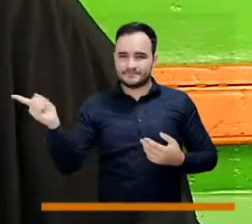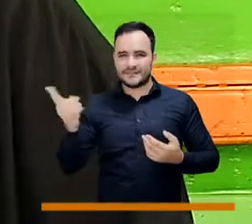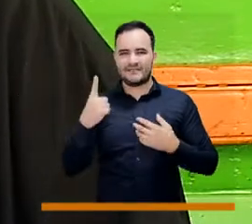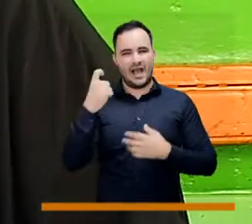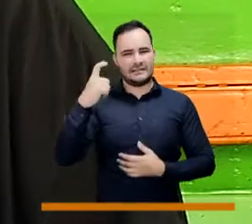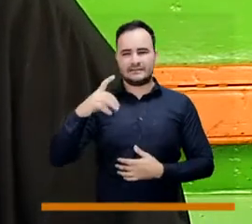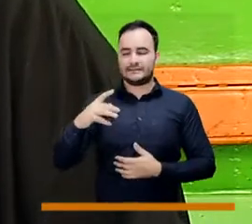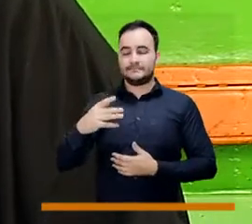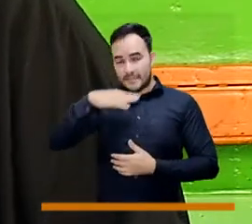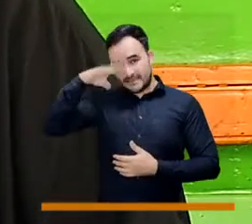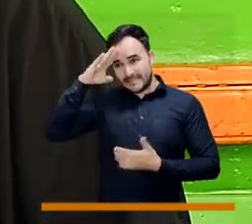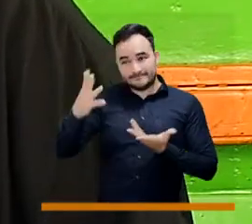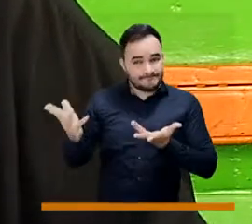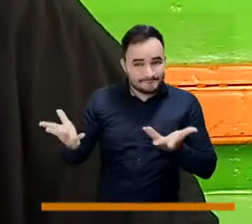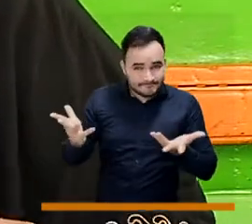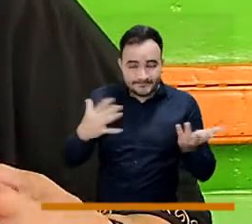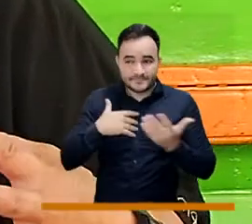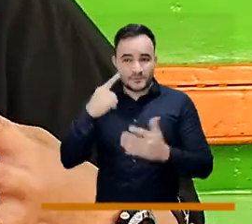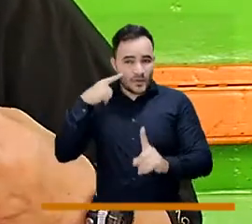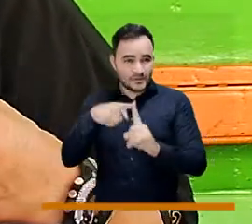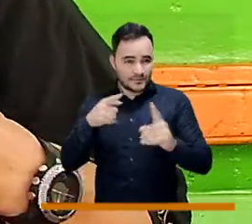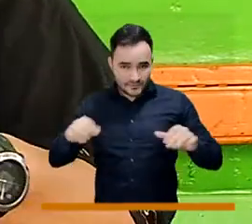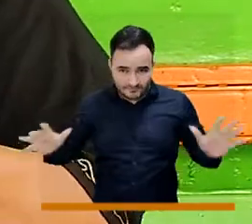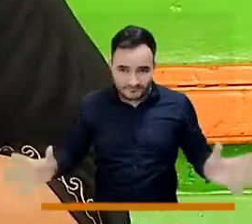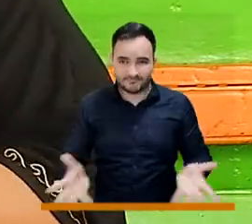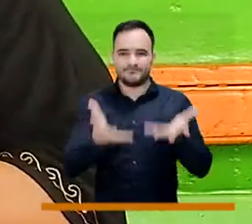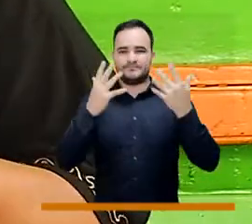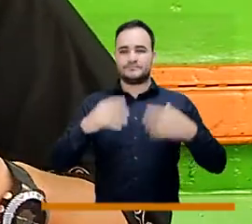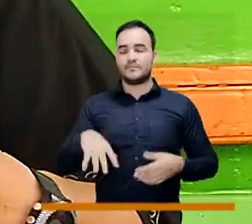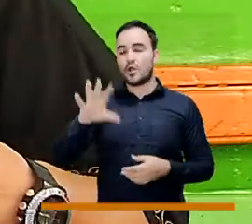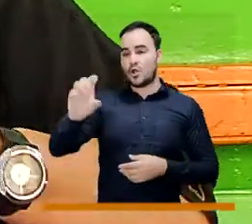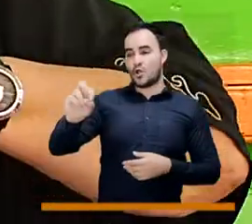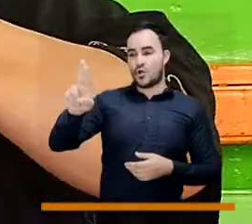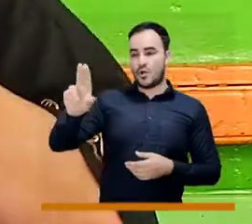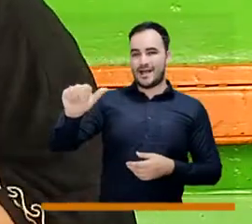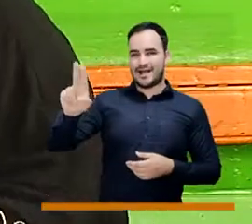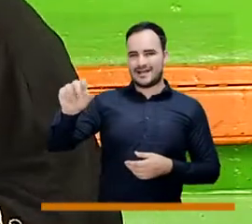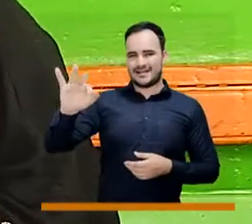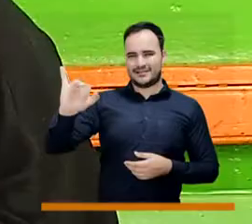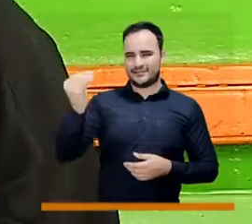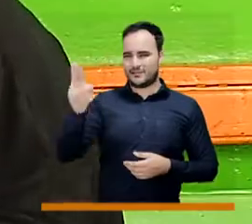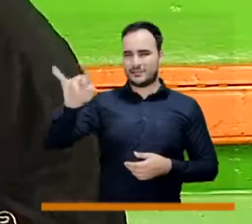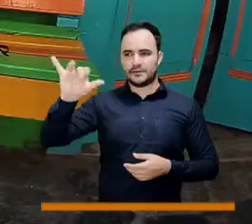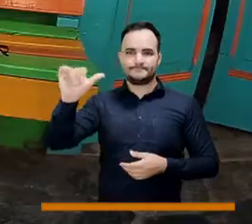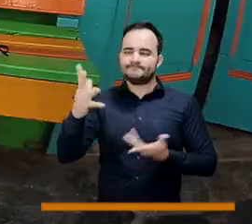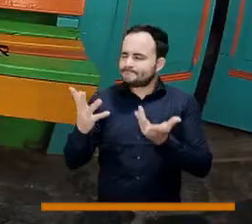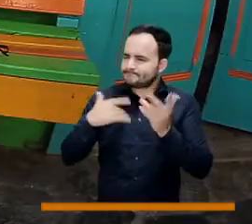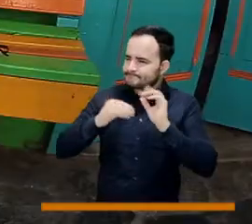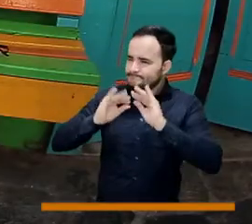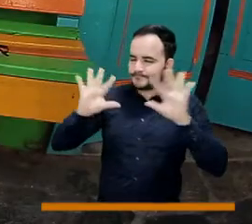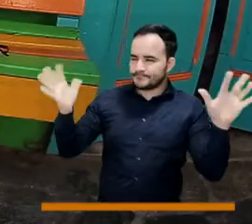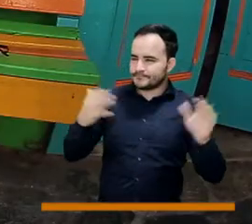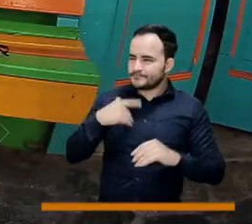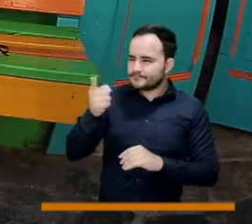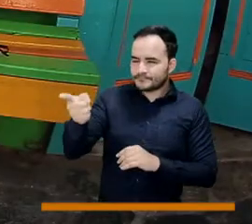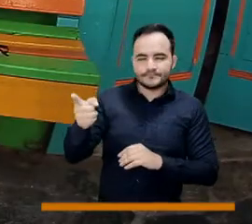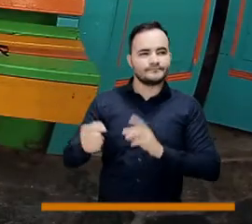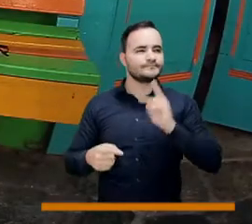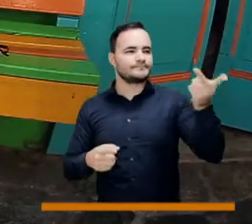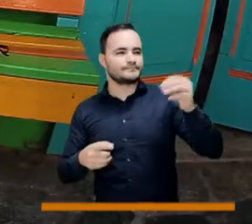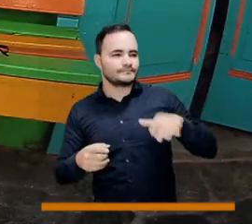con Antioquia, pues hay una contradicción entre, no hay coherencia ni articulación entre